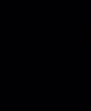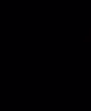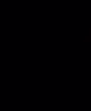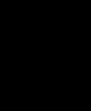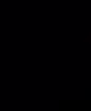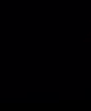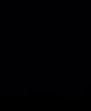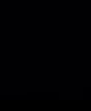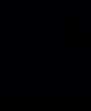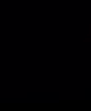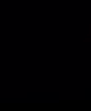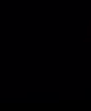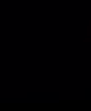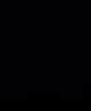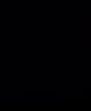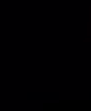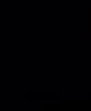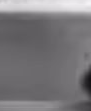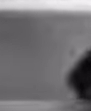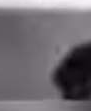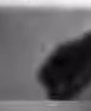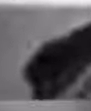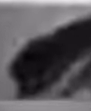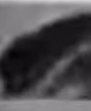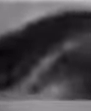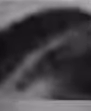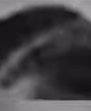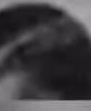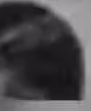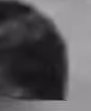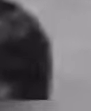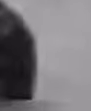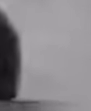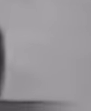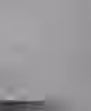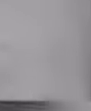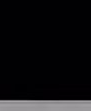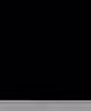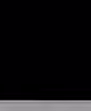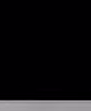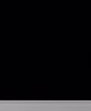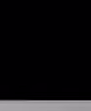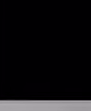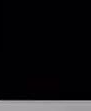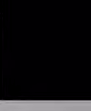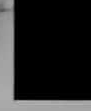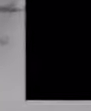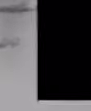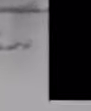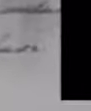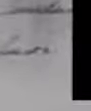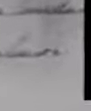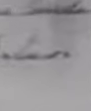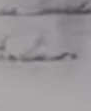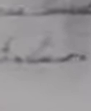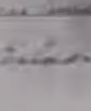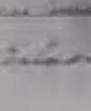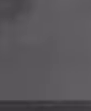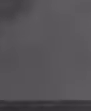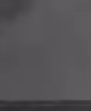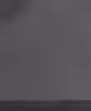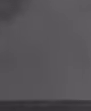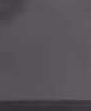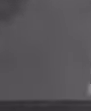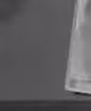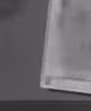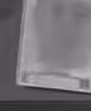Llegado el mes de septiembre, el día 21, comenzó el juicio a los moncadistas que devinieron de acusados en acusadores.